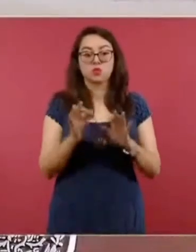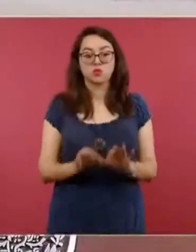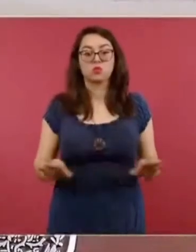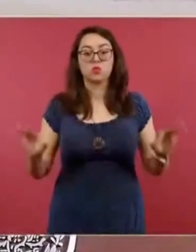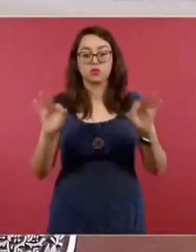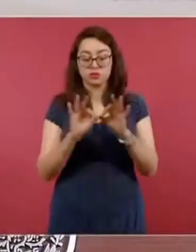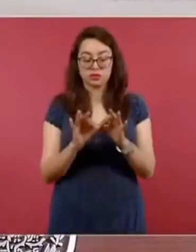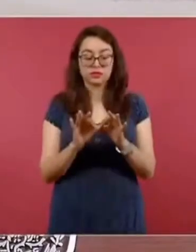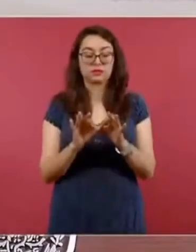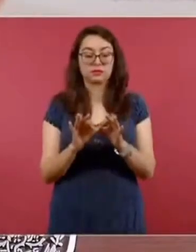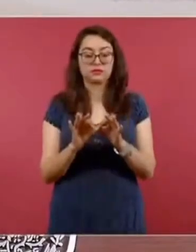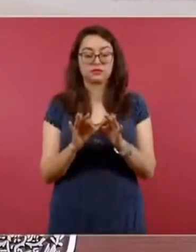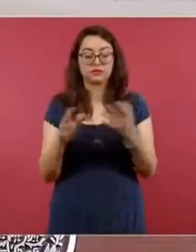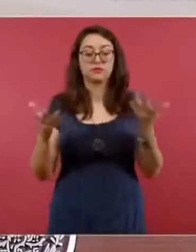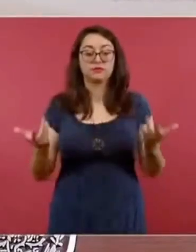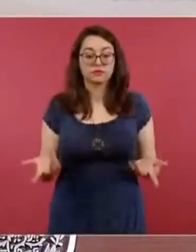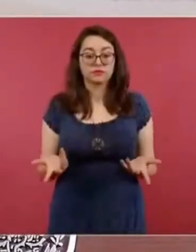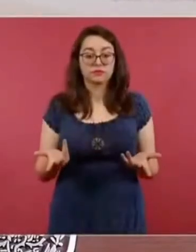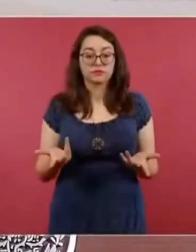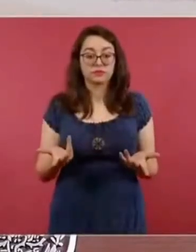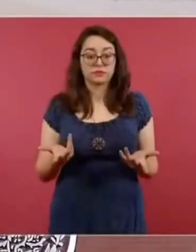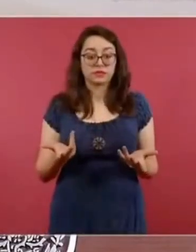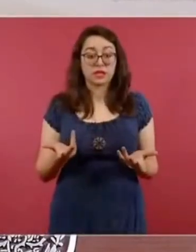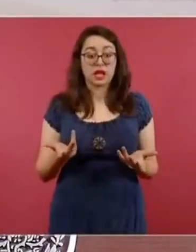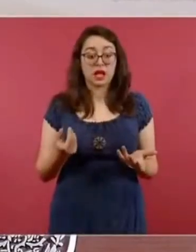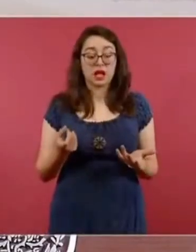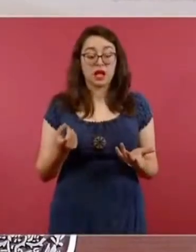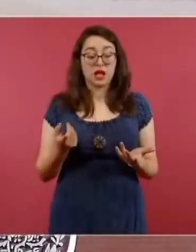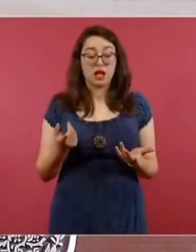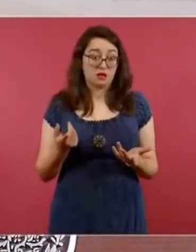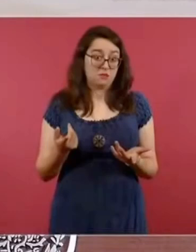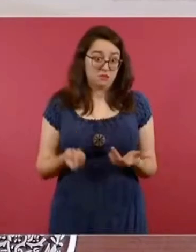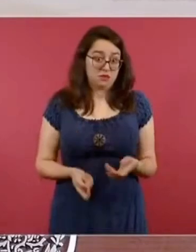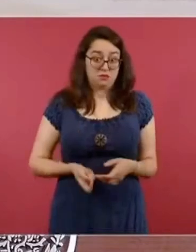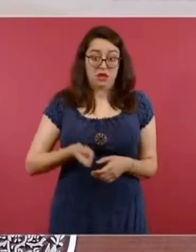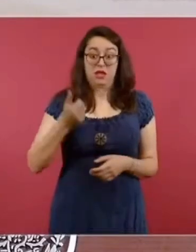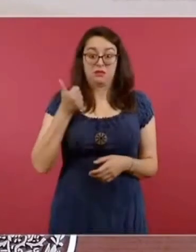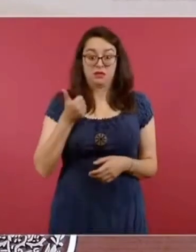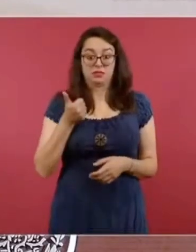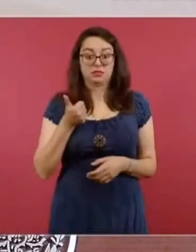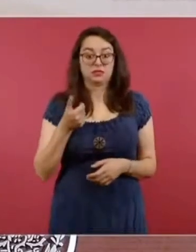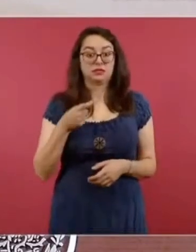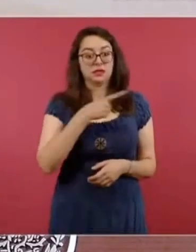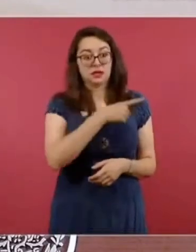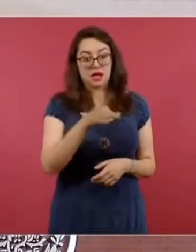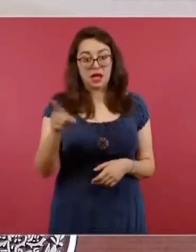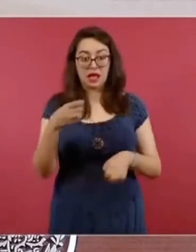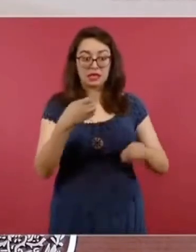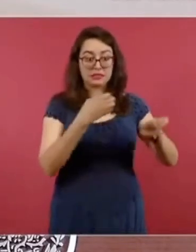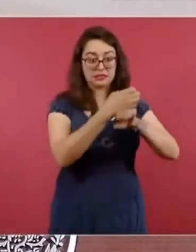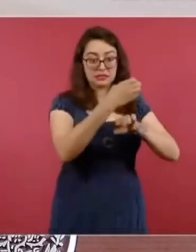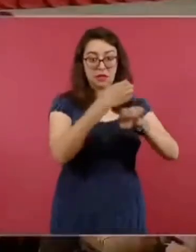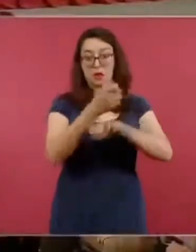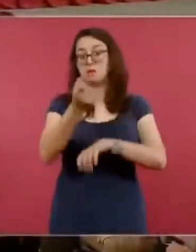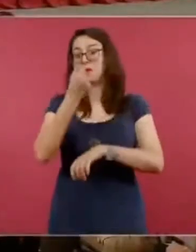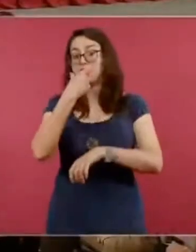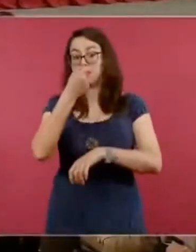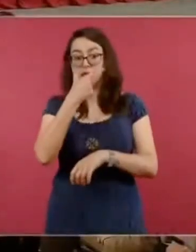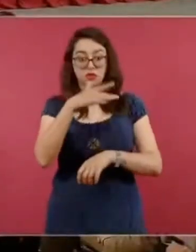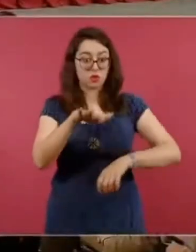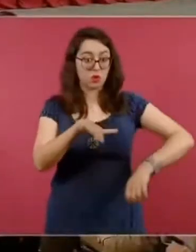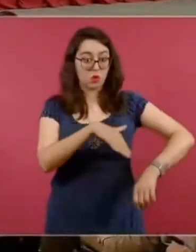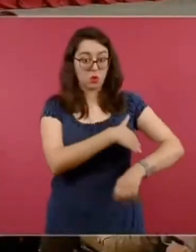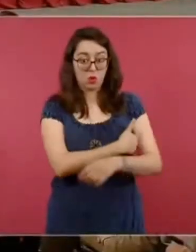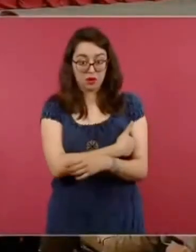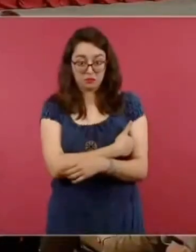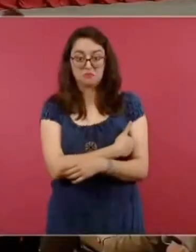había ocurrido, es la transferencia de la capacidad de almacenamiento que tenían los estados y ahora tiene el IMSS Bienestar.